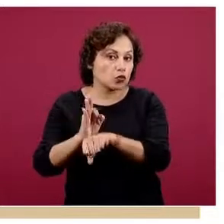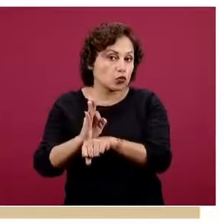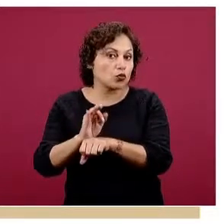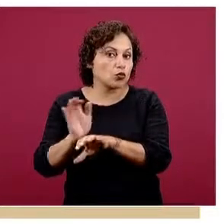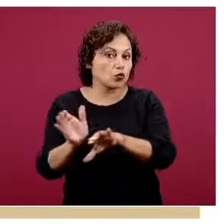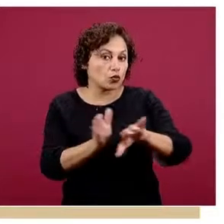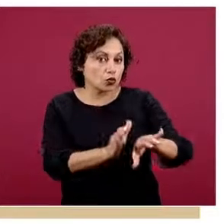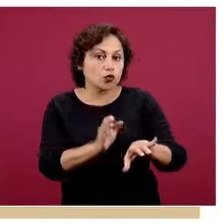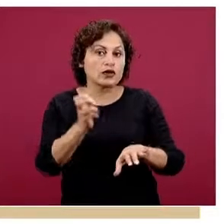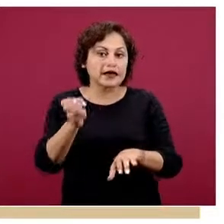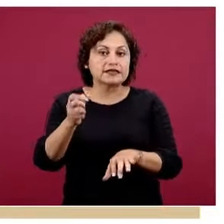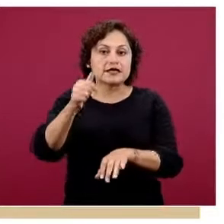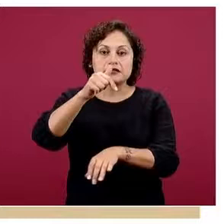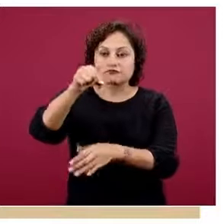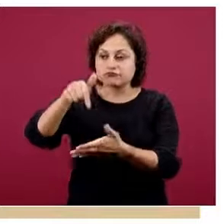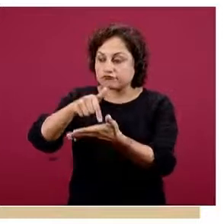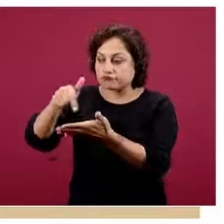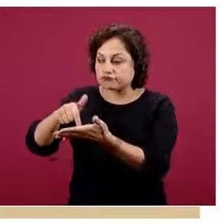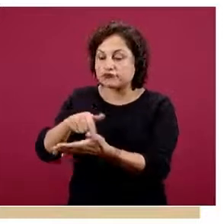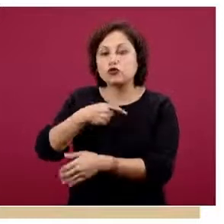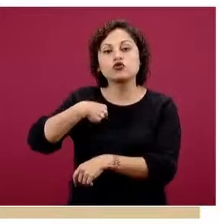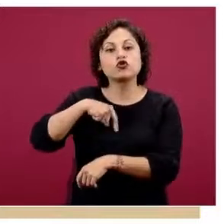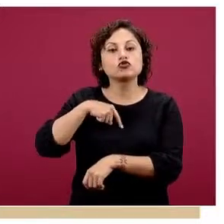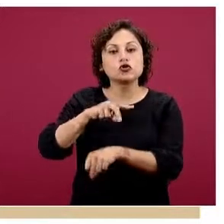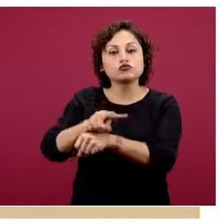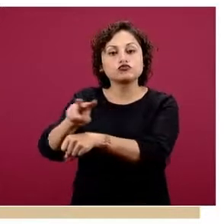fueron verificadas antes de llegar